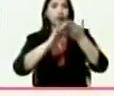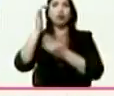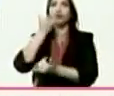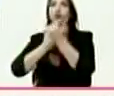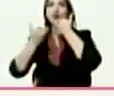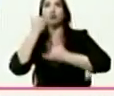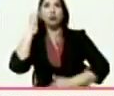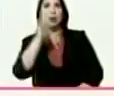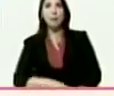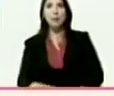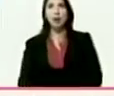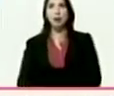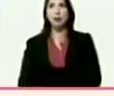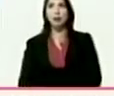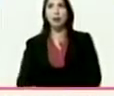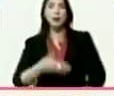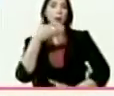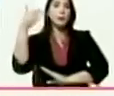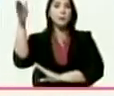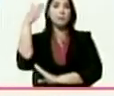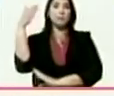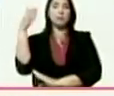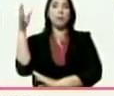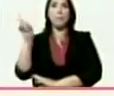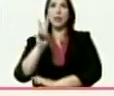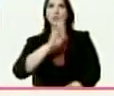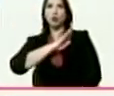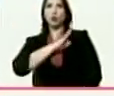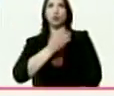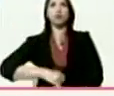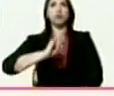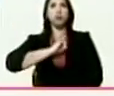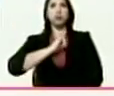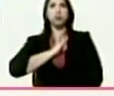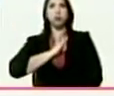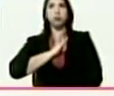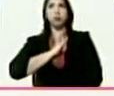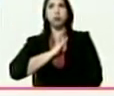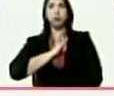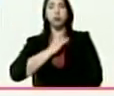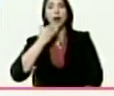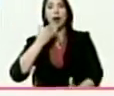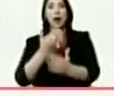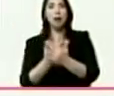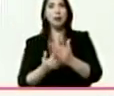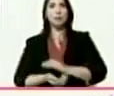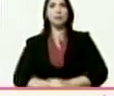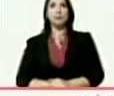y sobre todo levantando la bandera tricolor, que es la bandera que une a todos los venezolanos. Muchas gracias.